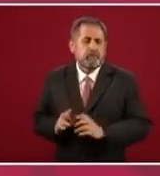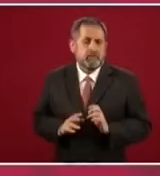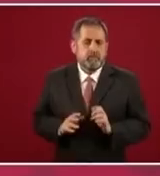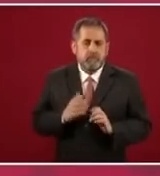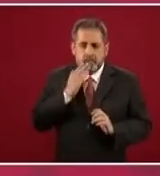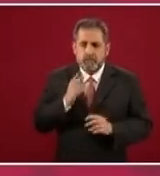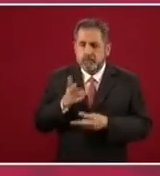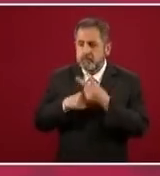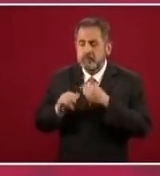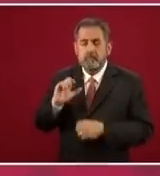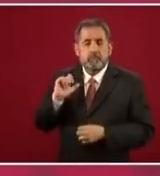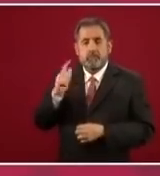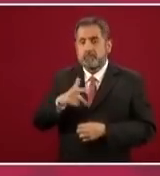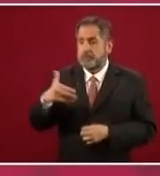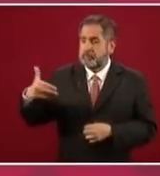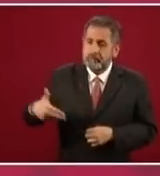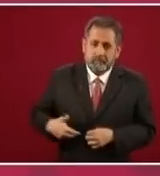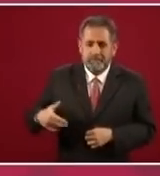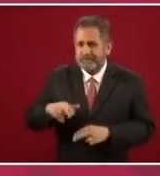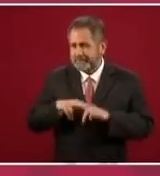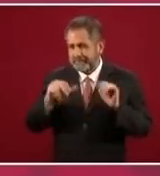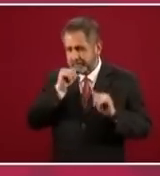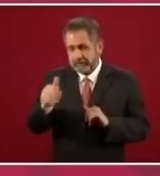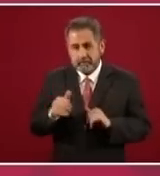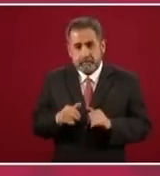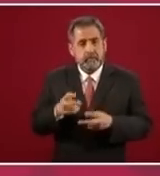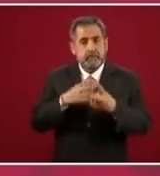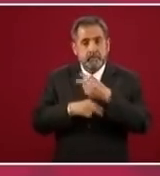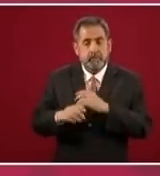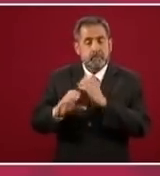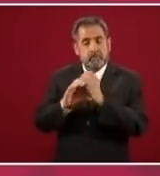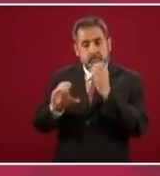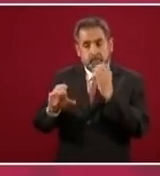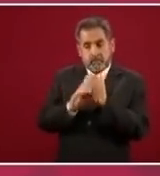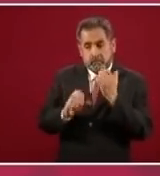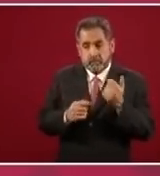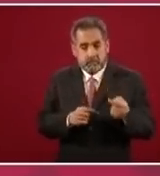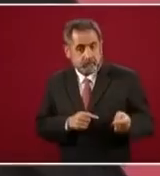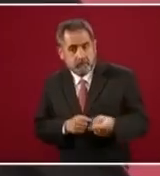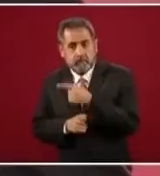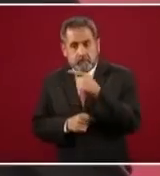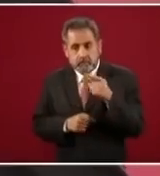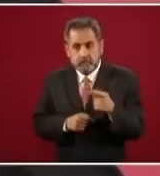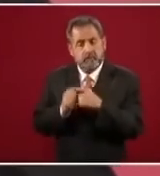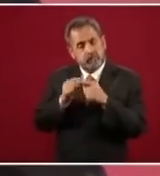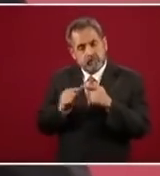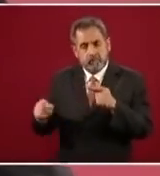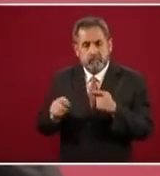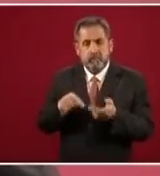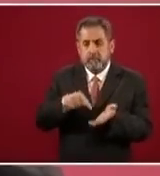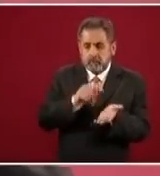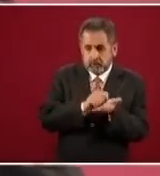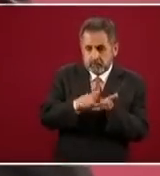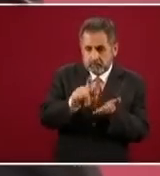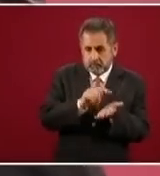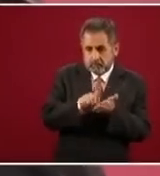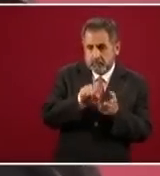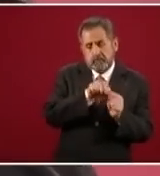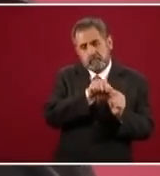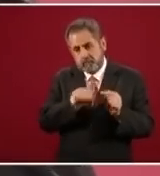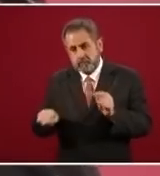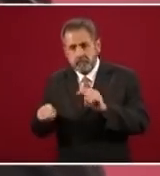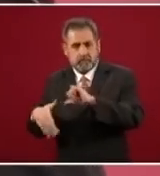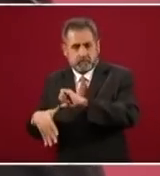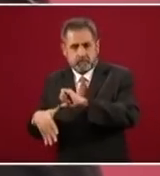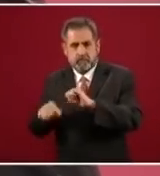que no vaya a haber un accidente. Se están regresando en autobús de Tapachula.